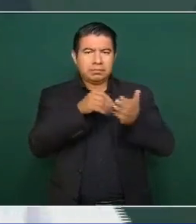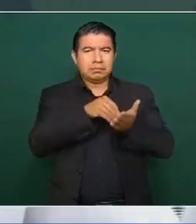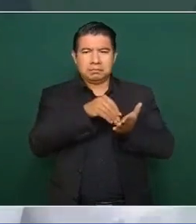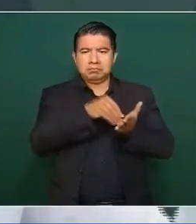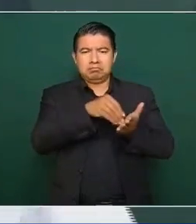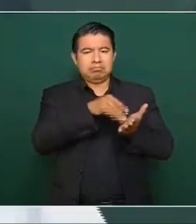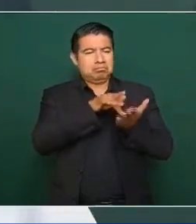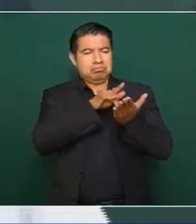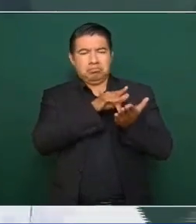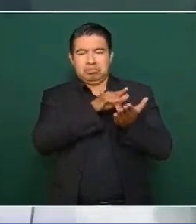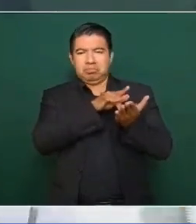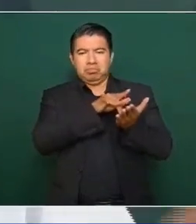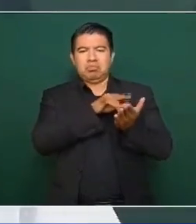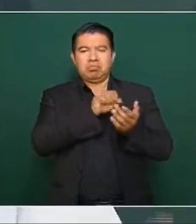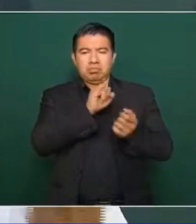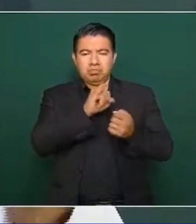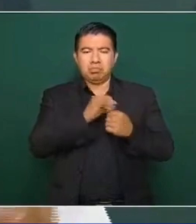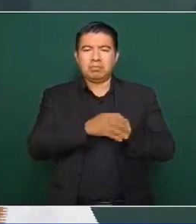se sigue apoyando el norte.